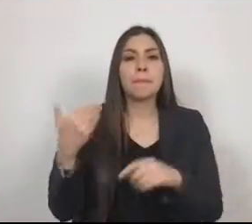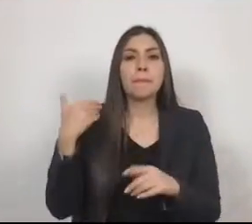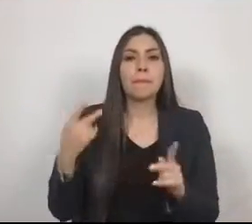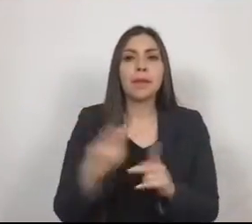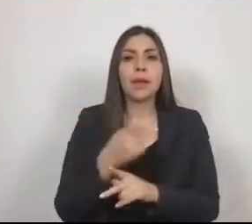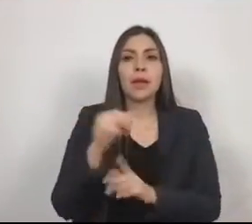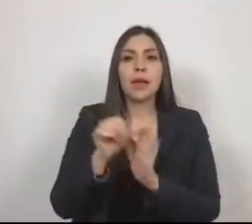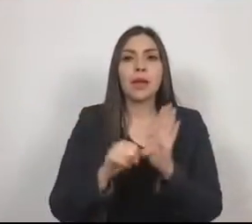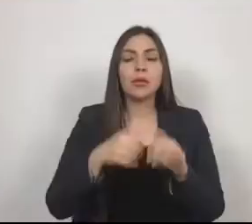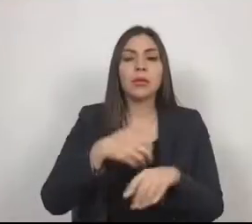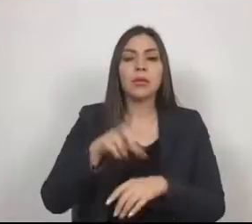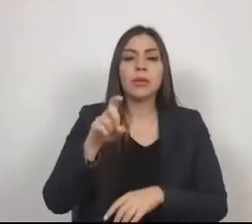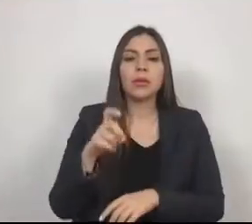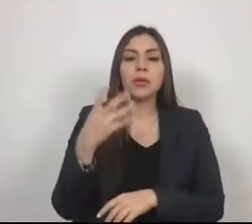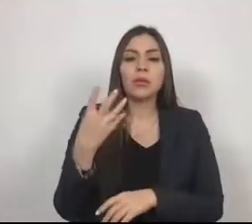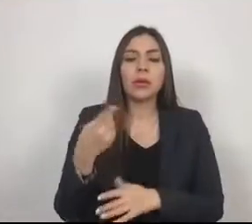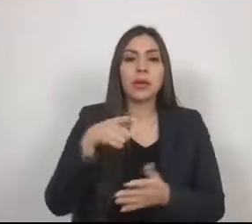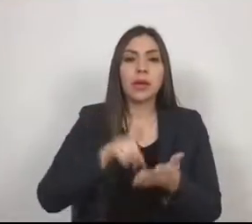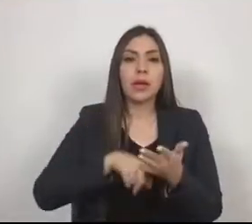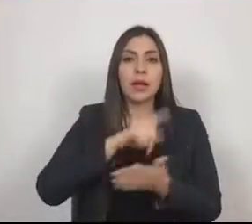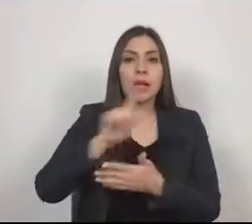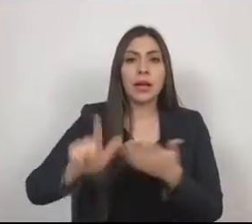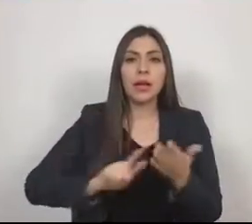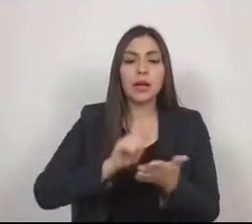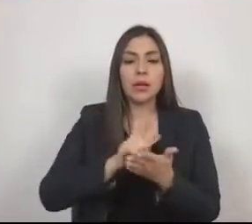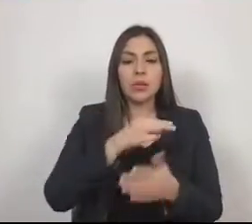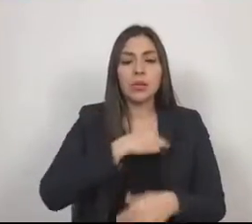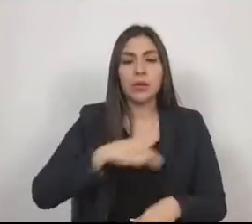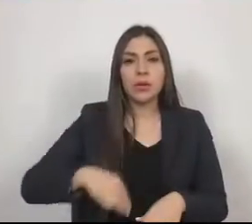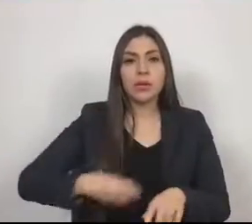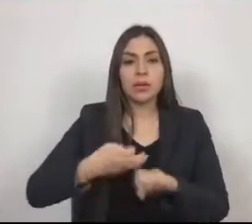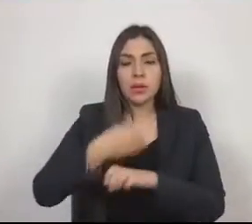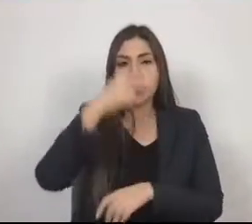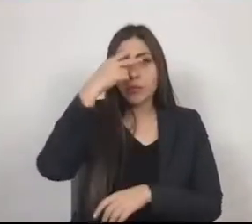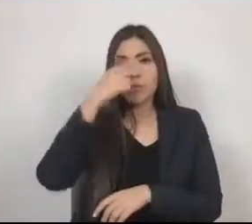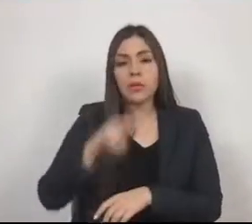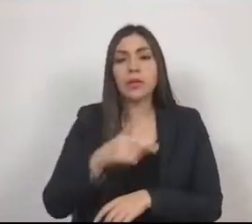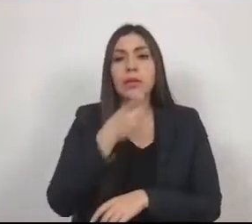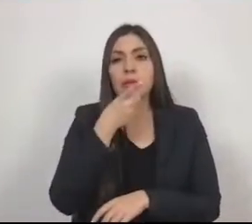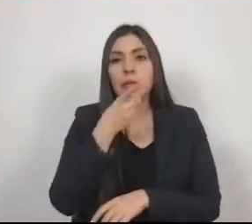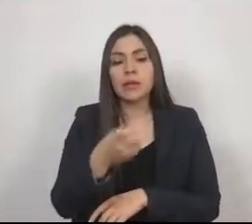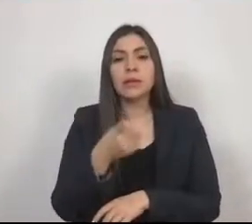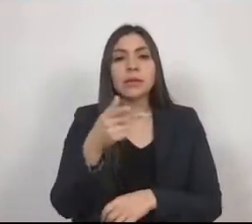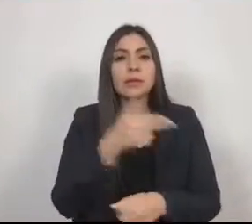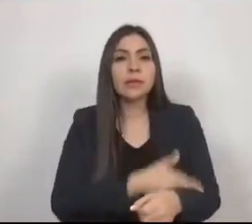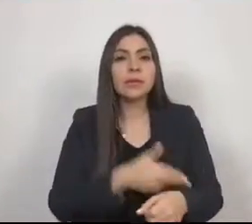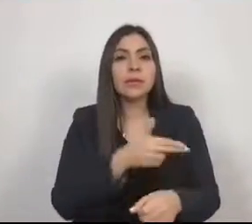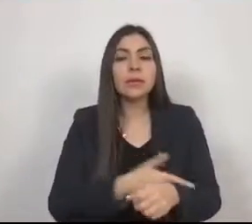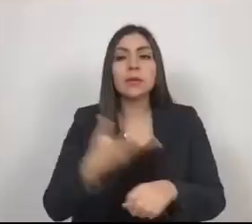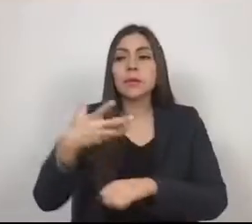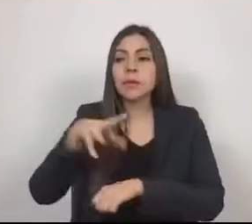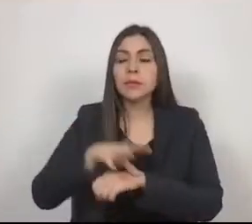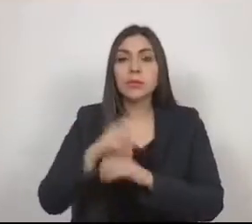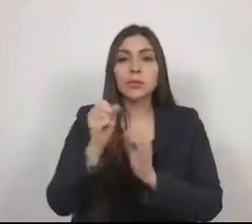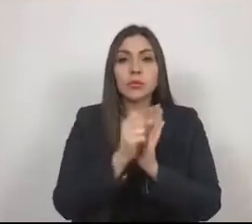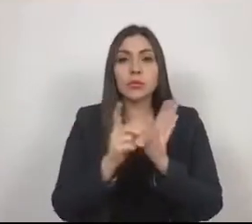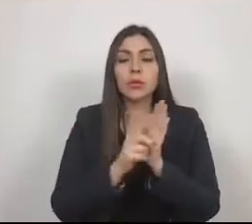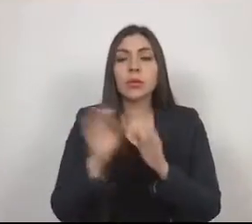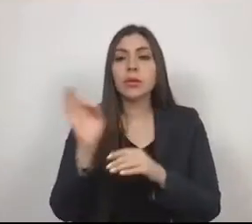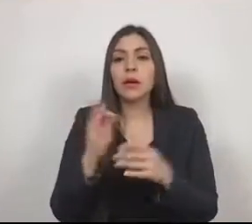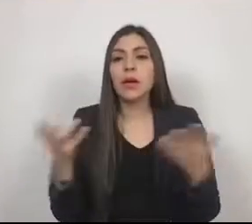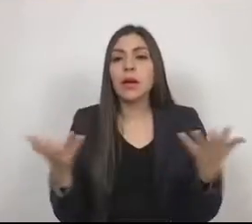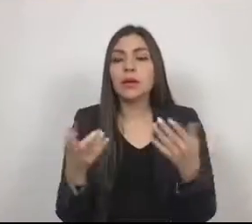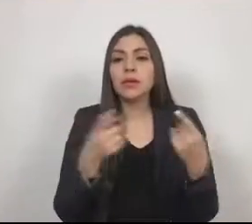artículo 34 de la Ley Orgánica Municipal del Estado de México señala que la solicitud de autorización para realizar cualquiera de los